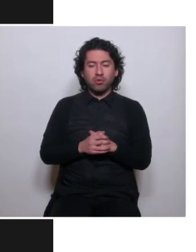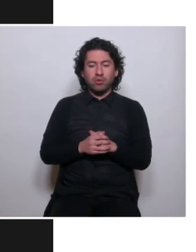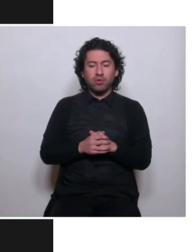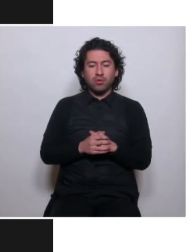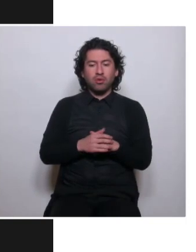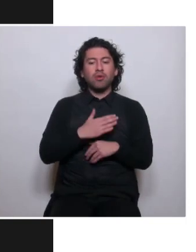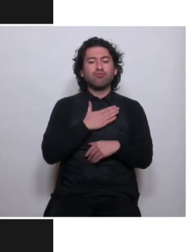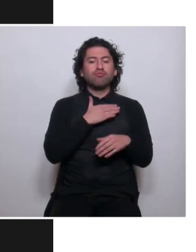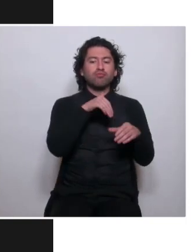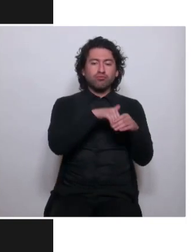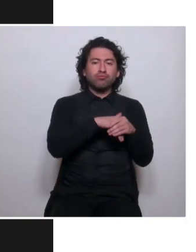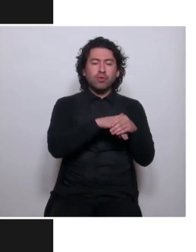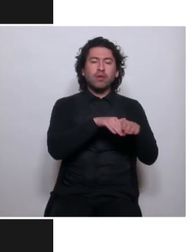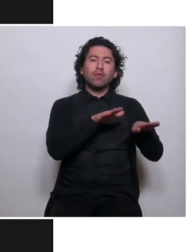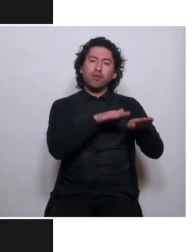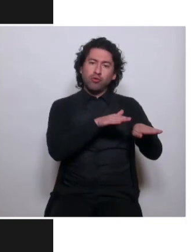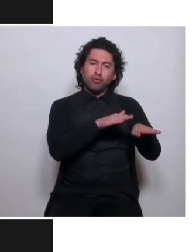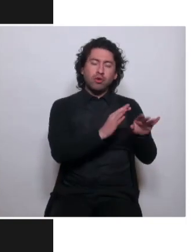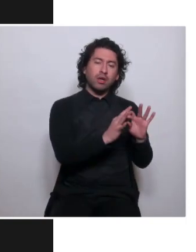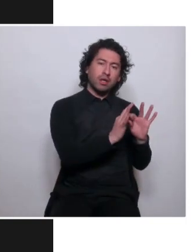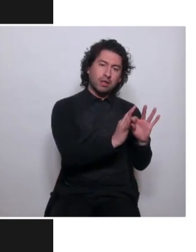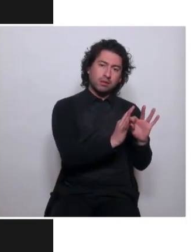Mi voto es a favor, gracias.